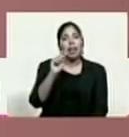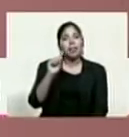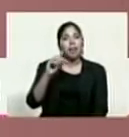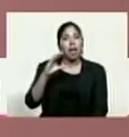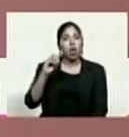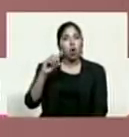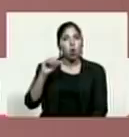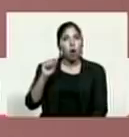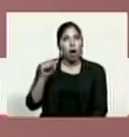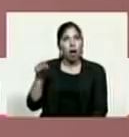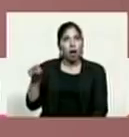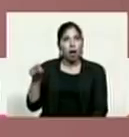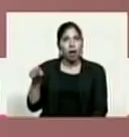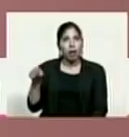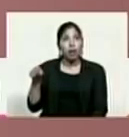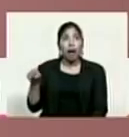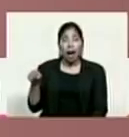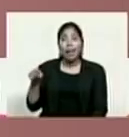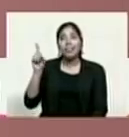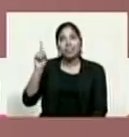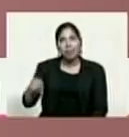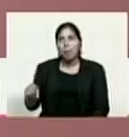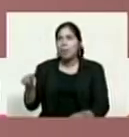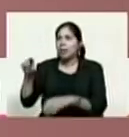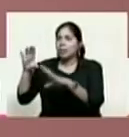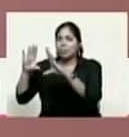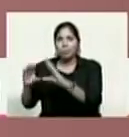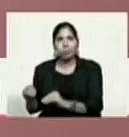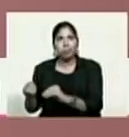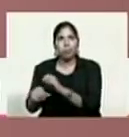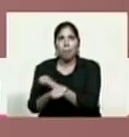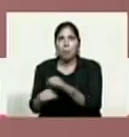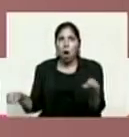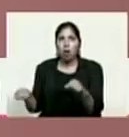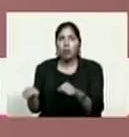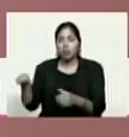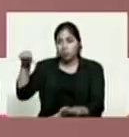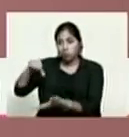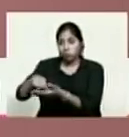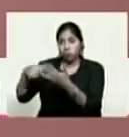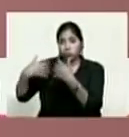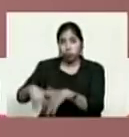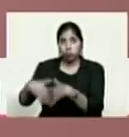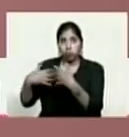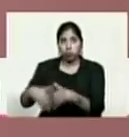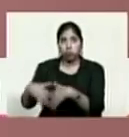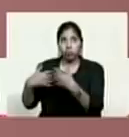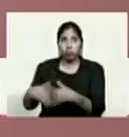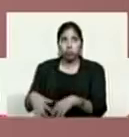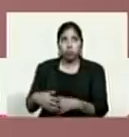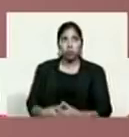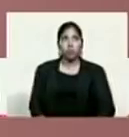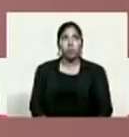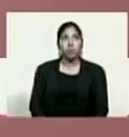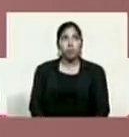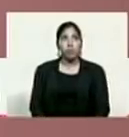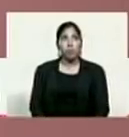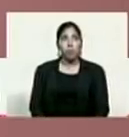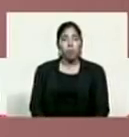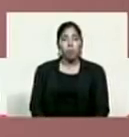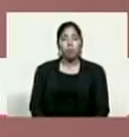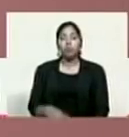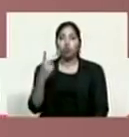¿Por qué? Porque Tacoa es una central termoeléctrica. Nosotros tenemos una forma